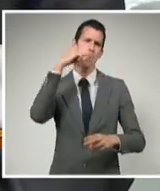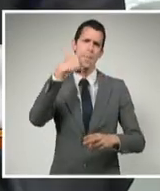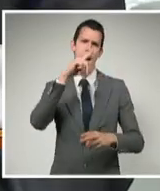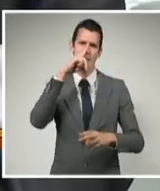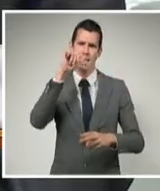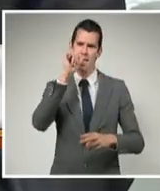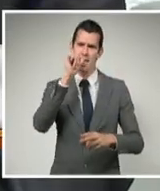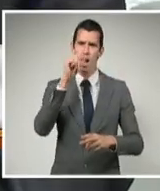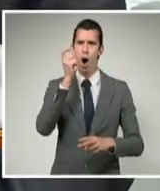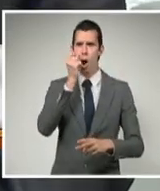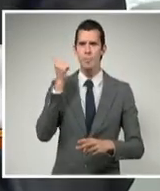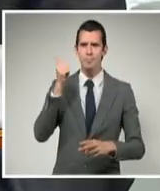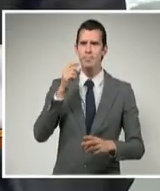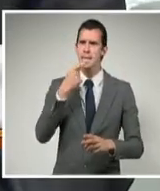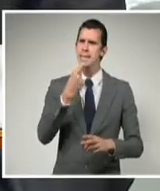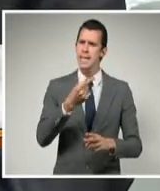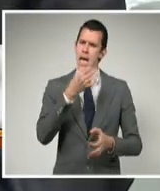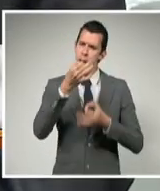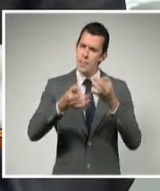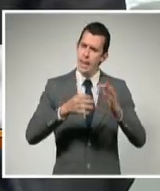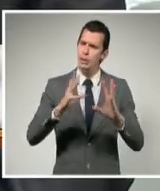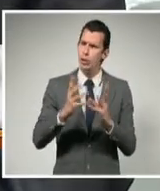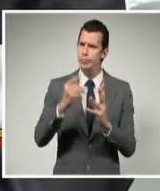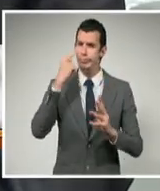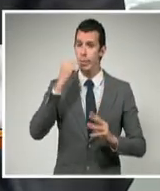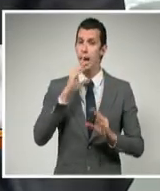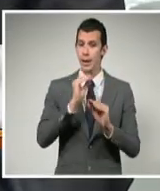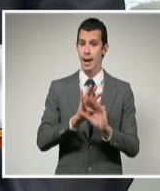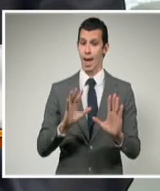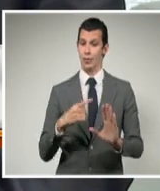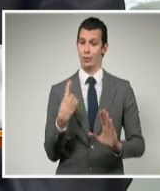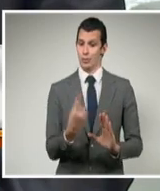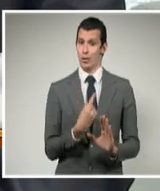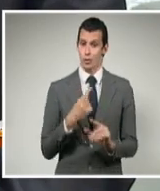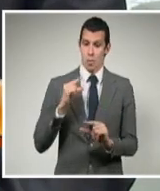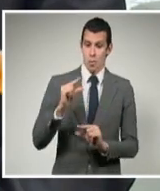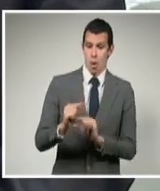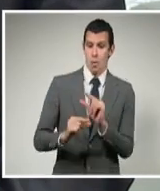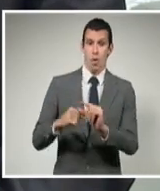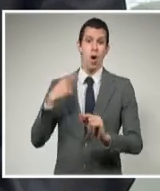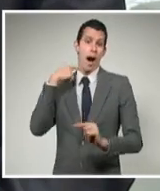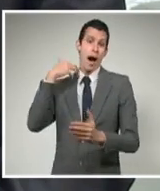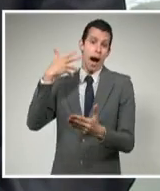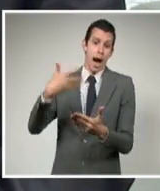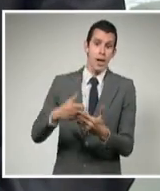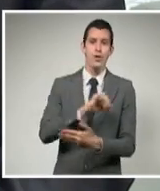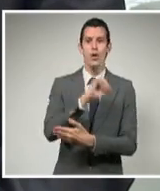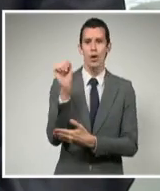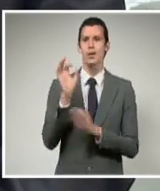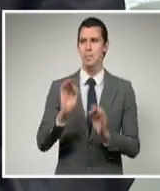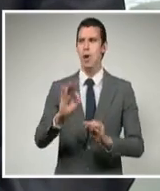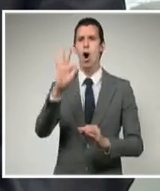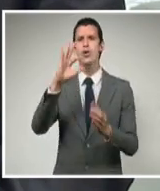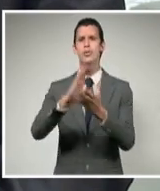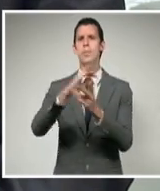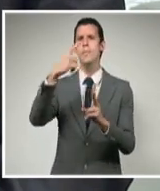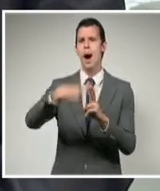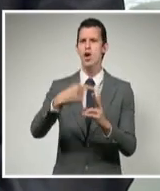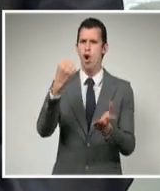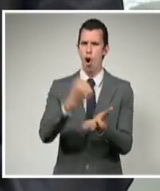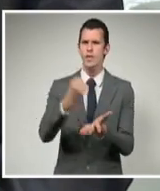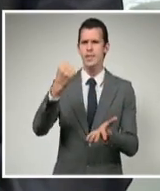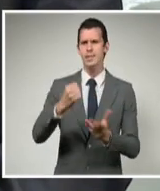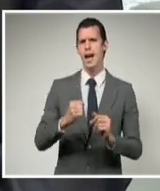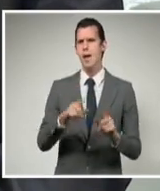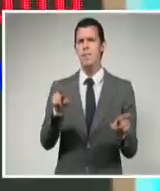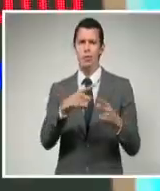son, logramos definitivamente que se reconociera un día dedicado al son, como el día 8 de mayo, como va a ser